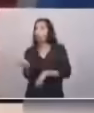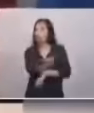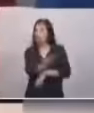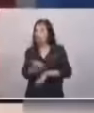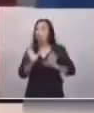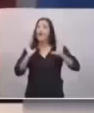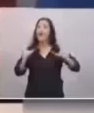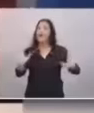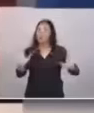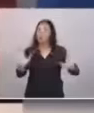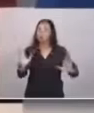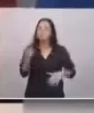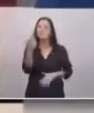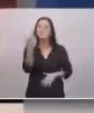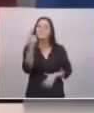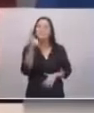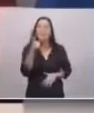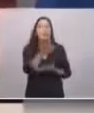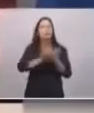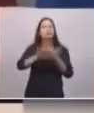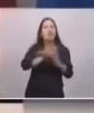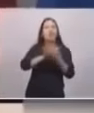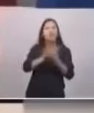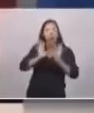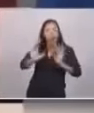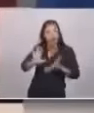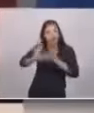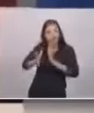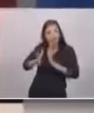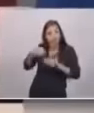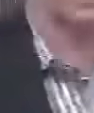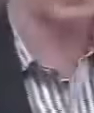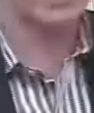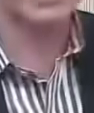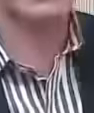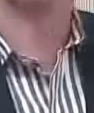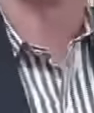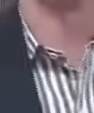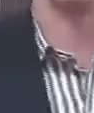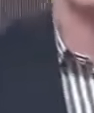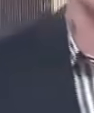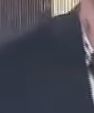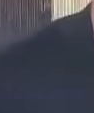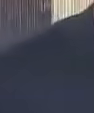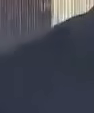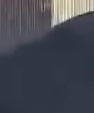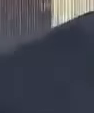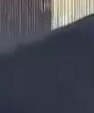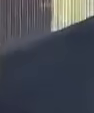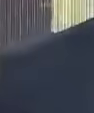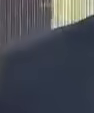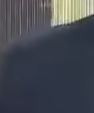cero ya cambia lo que va a hac la economía en la Argentina y también muchas disposiciones con respecto a los trabajadores del Estado qué es lo que va a